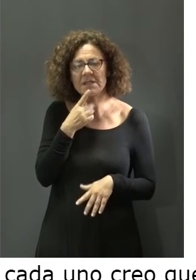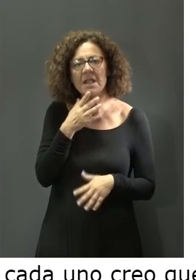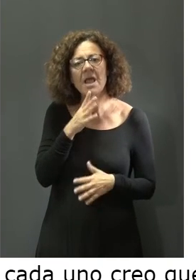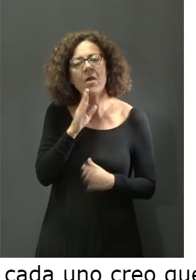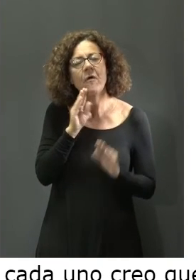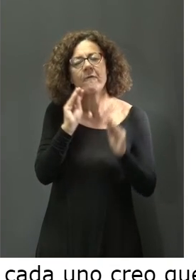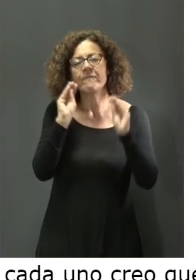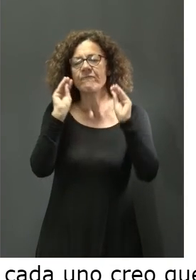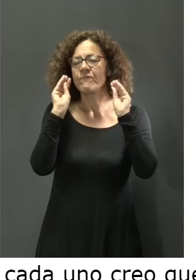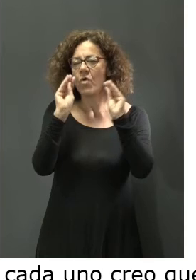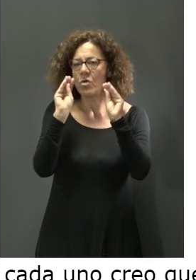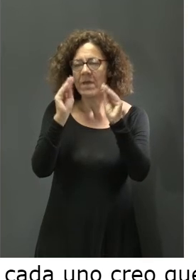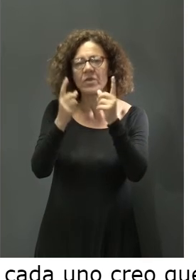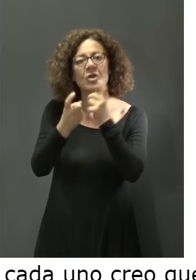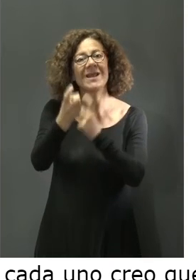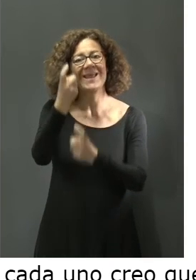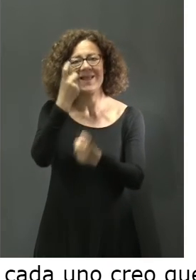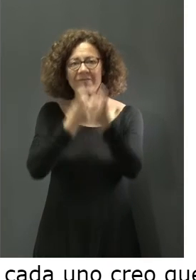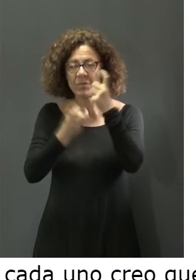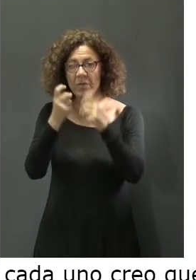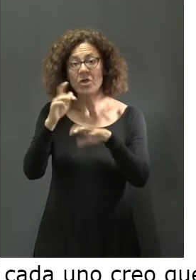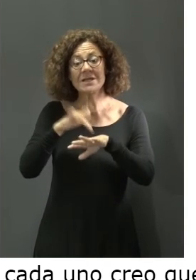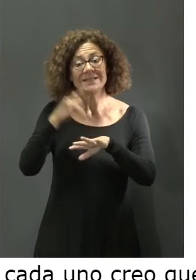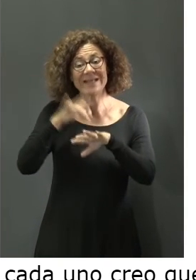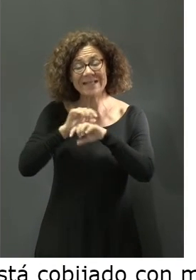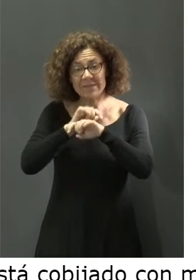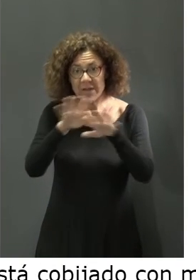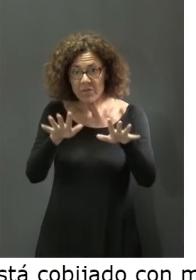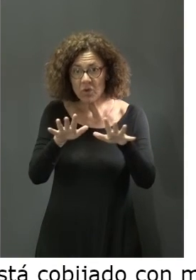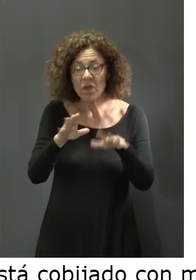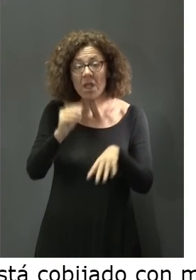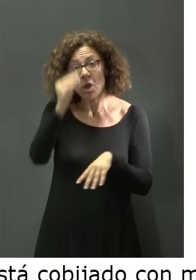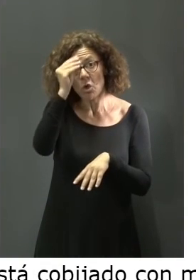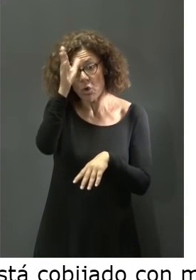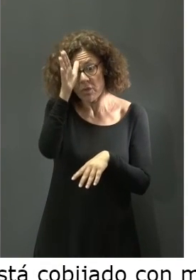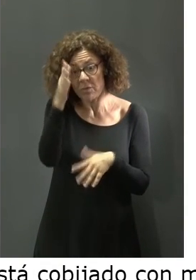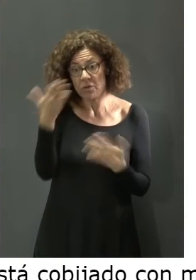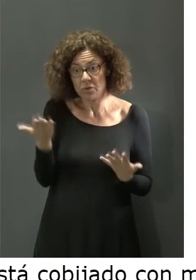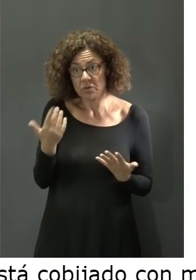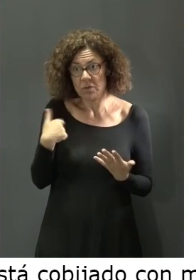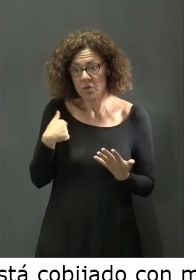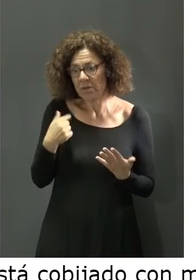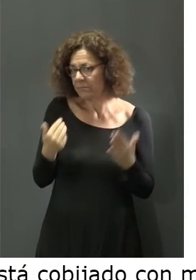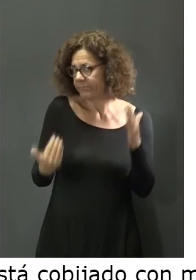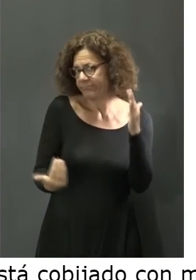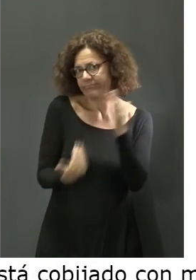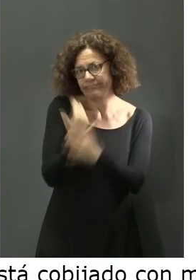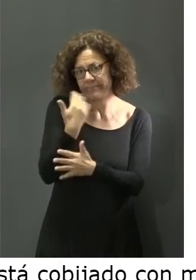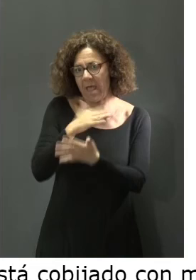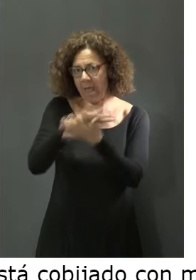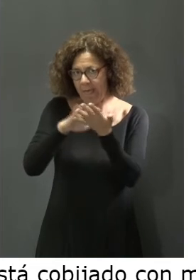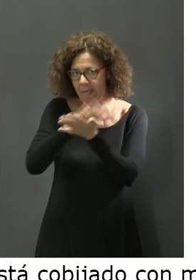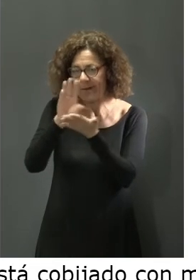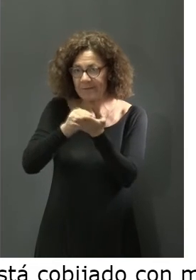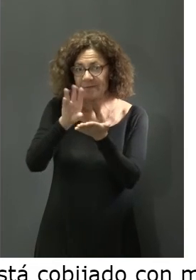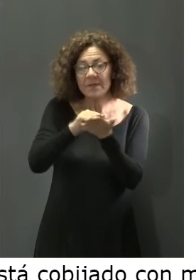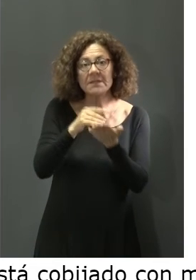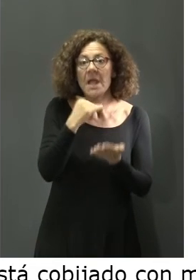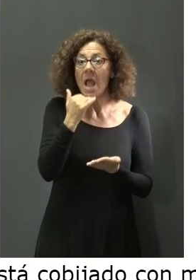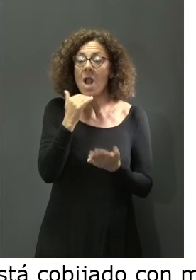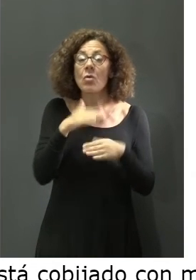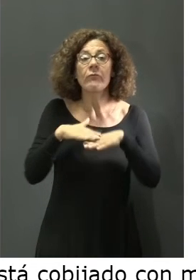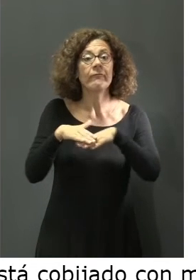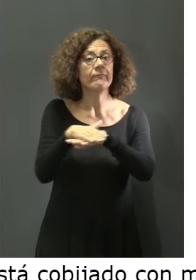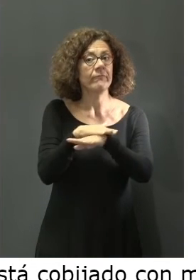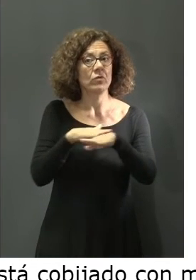formación, información, sensibilización, conocimiento, que es un poco lo que ha salido a lo largo de toda la jornada como un hecho